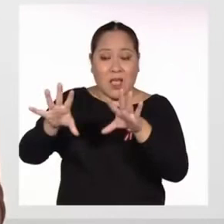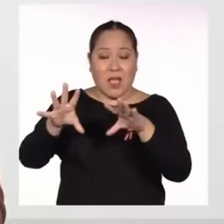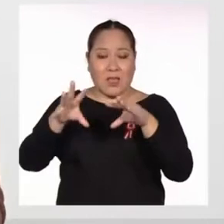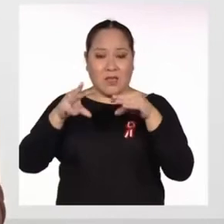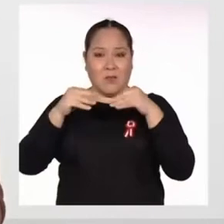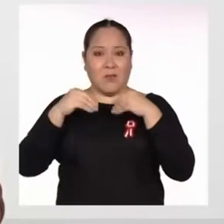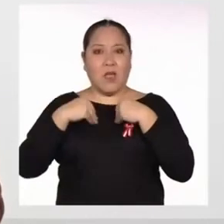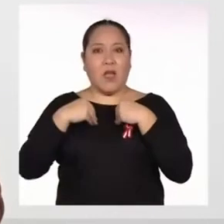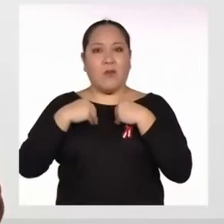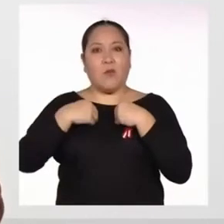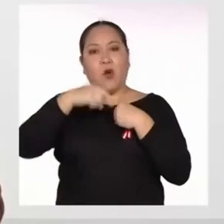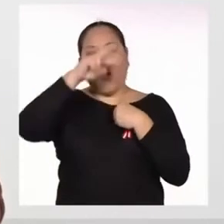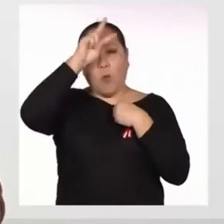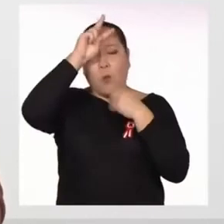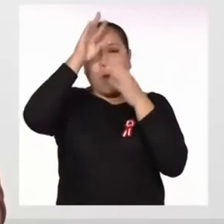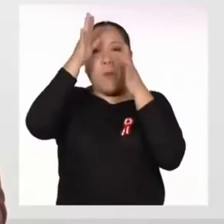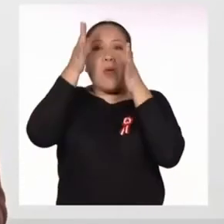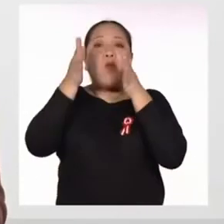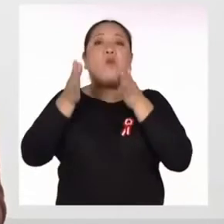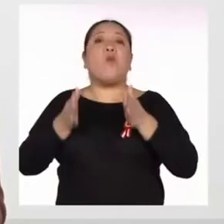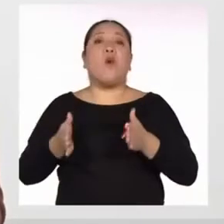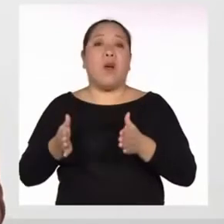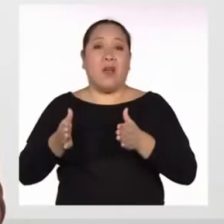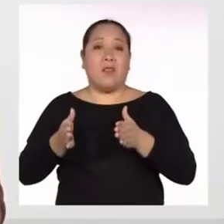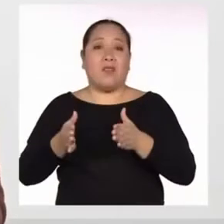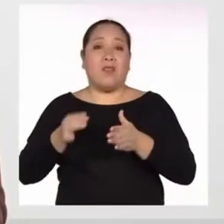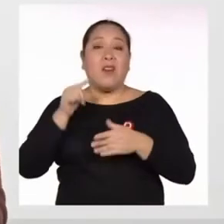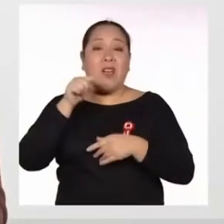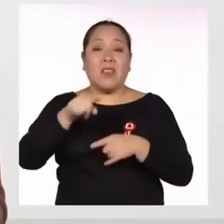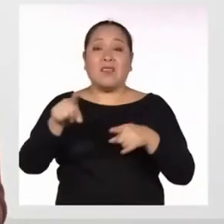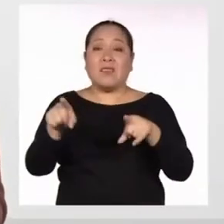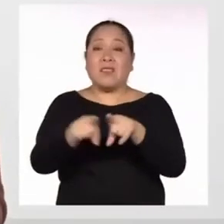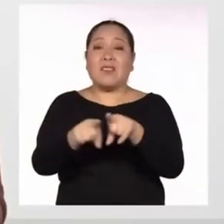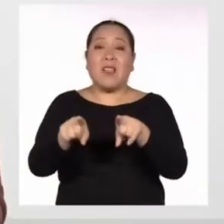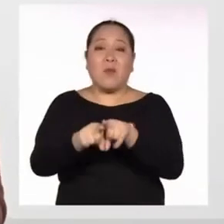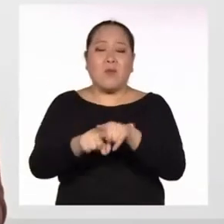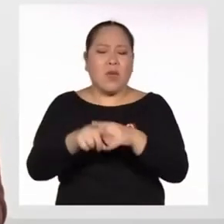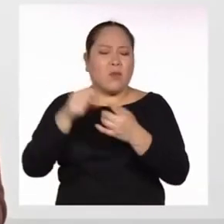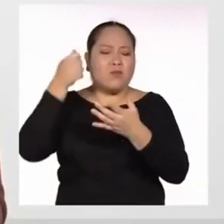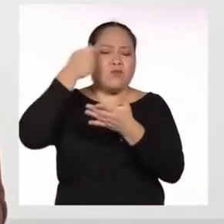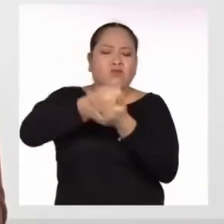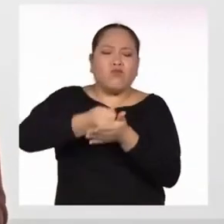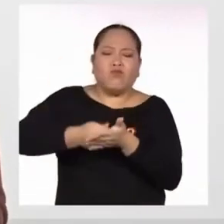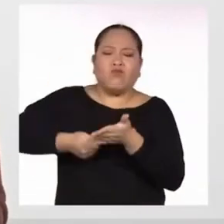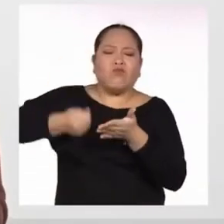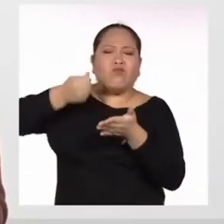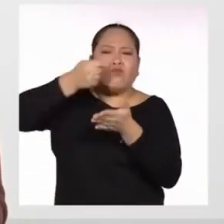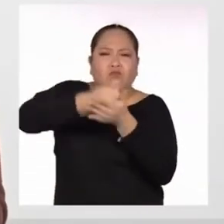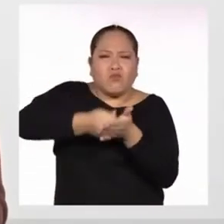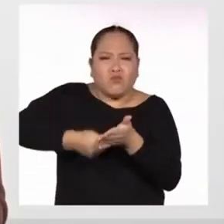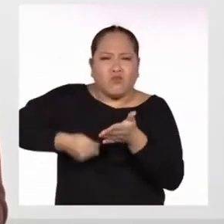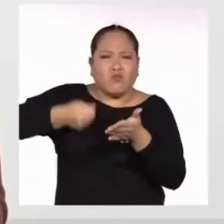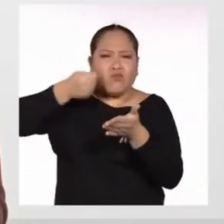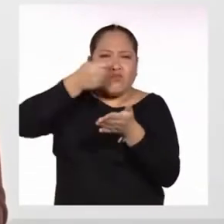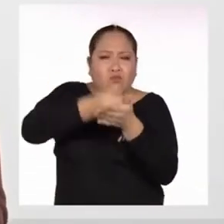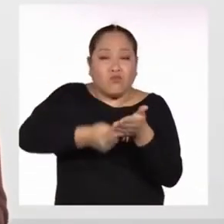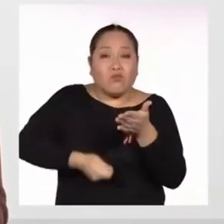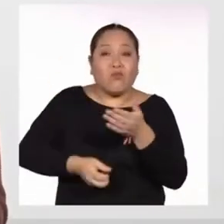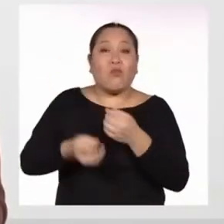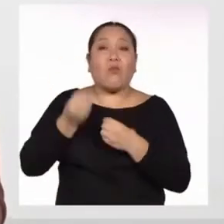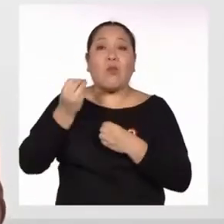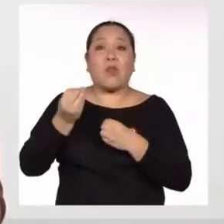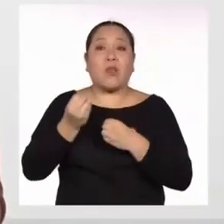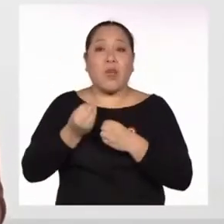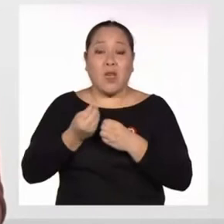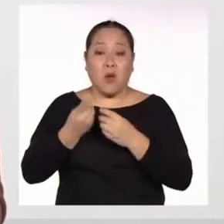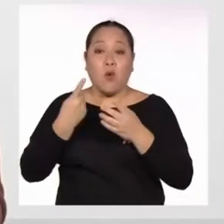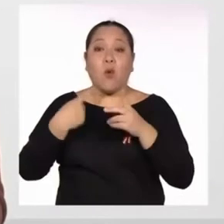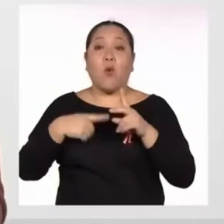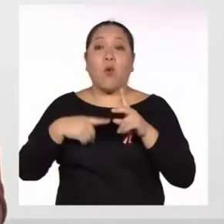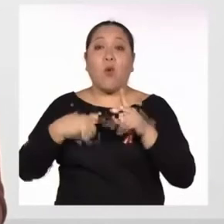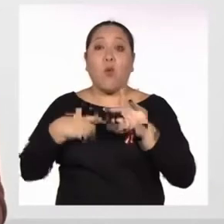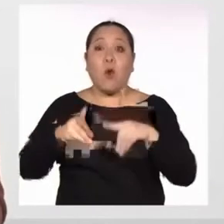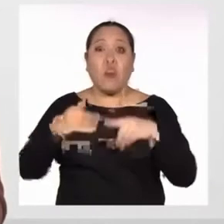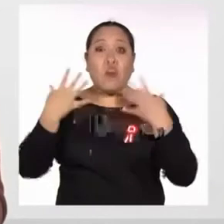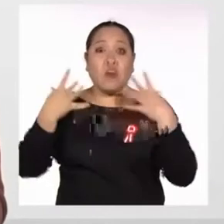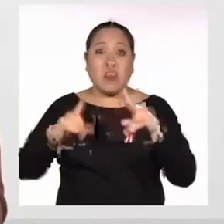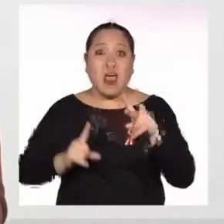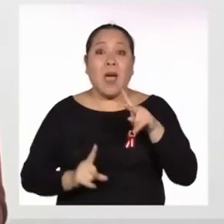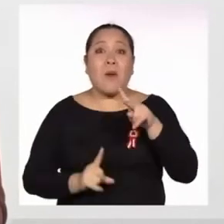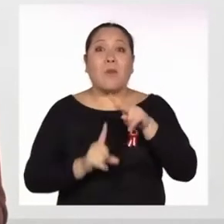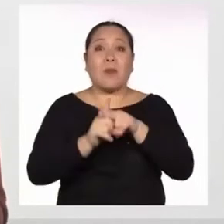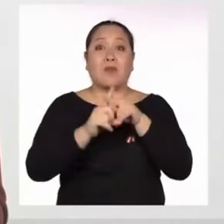ciudadanos peruanos ha sido también una lucha porque en el surgimiento de nuestra república